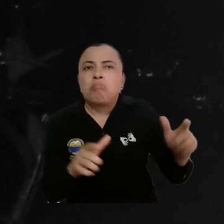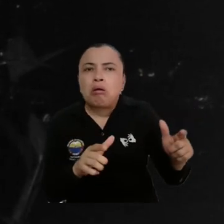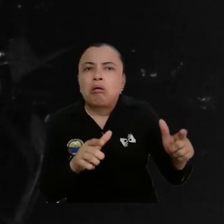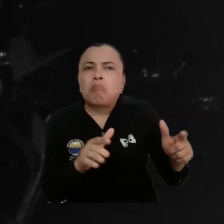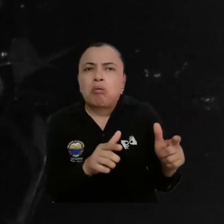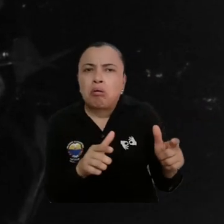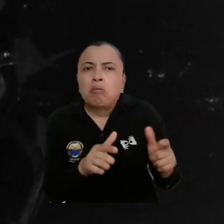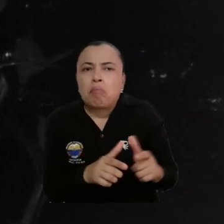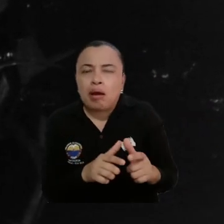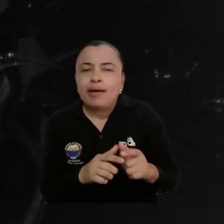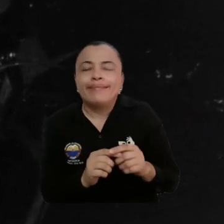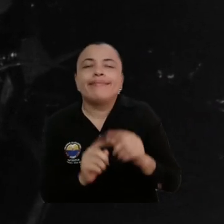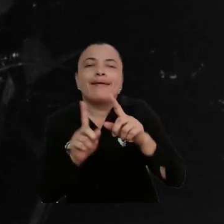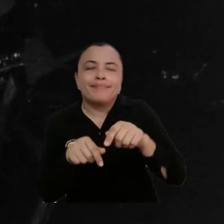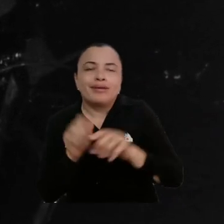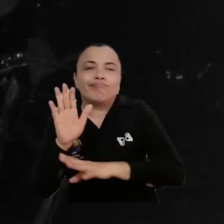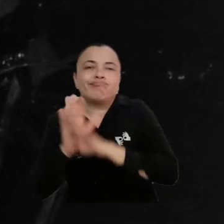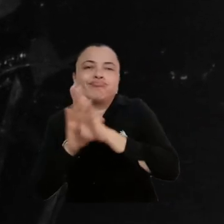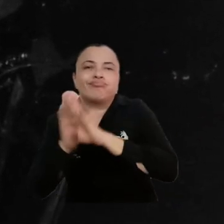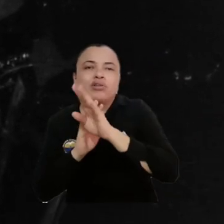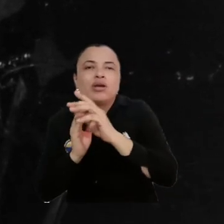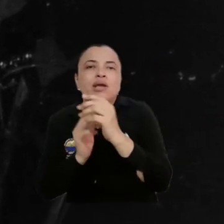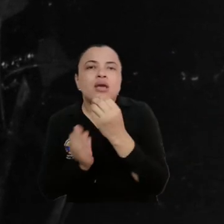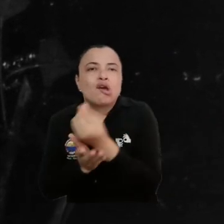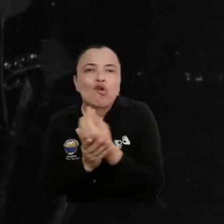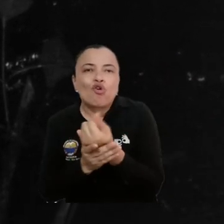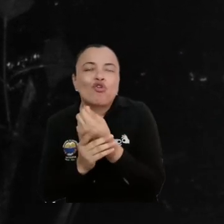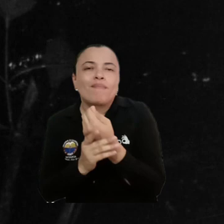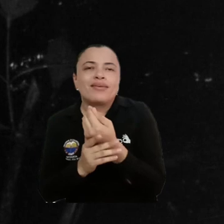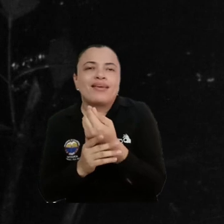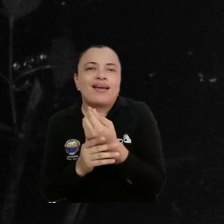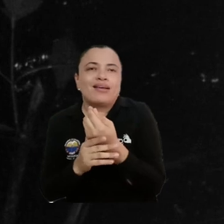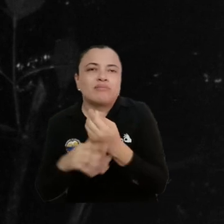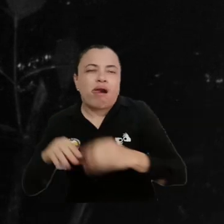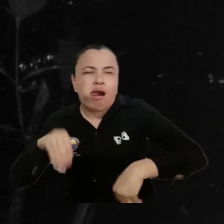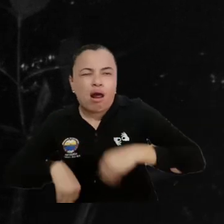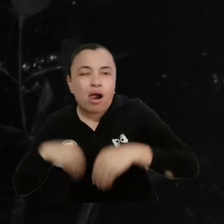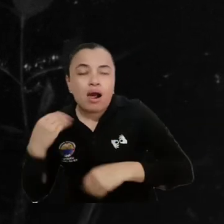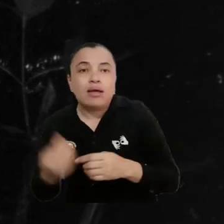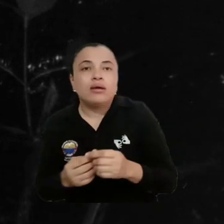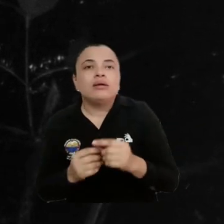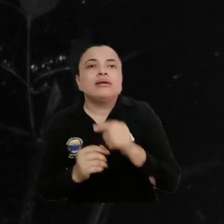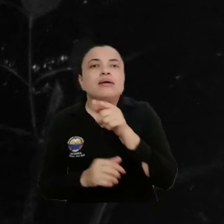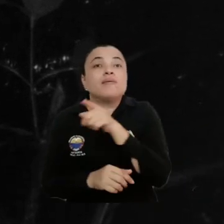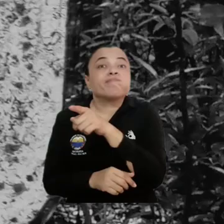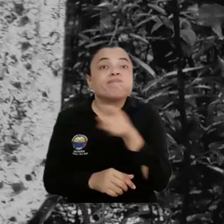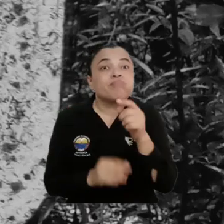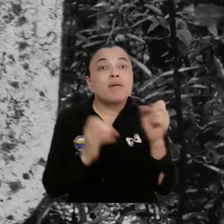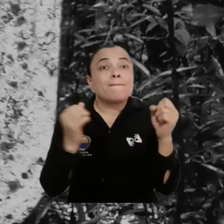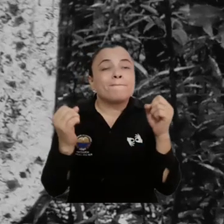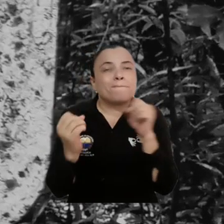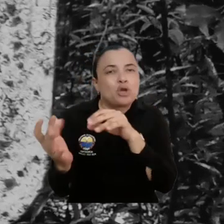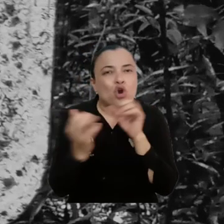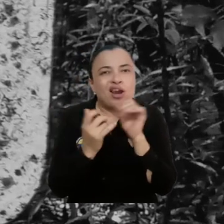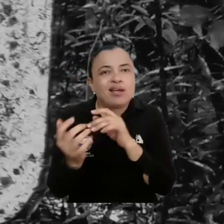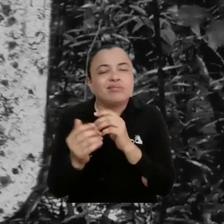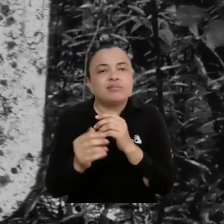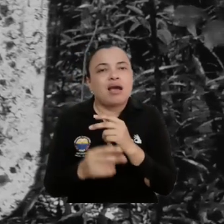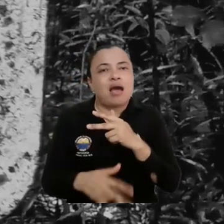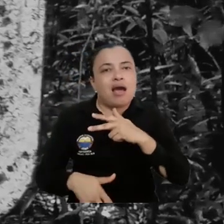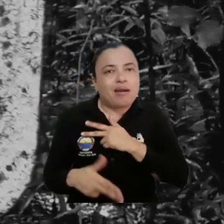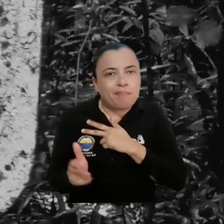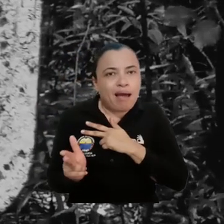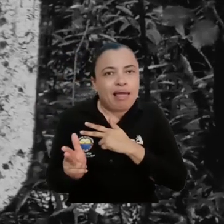economías ilegales y la presencia armada, que desarticularon la vida campesina y rompieron las rutas